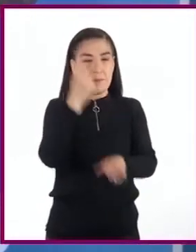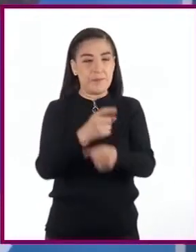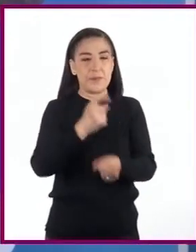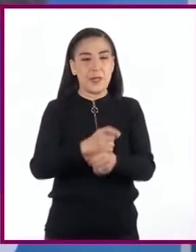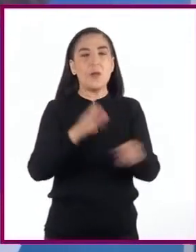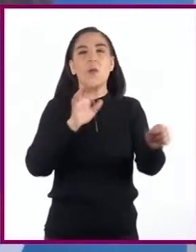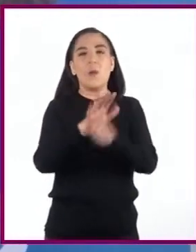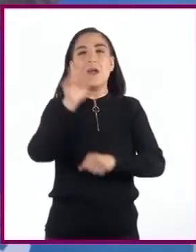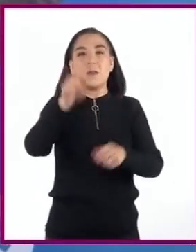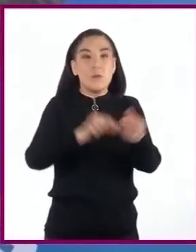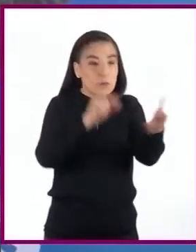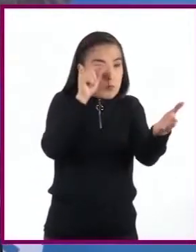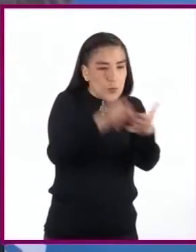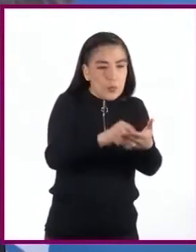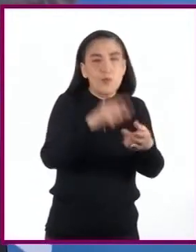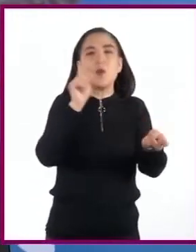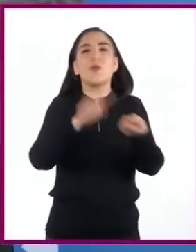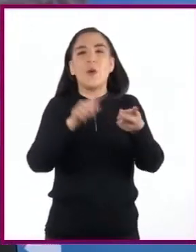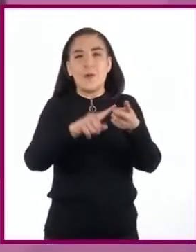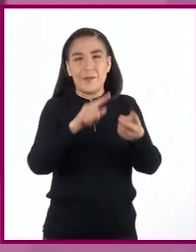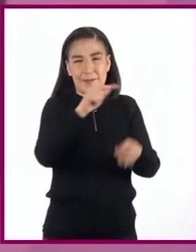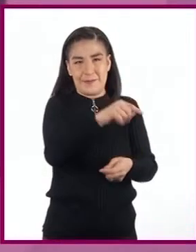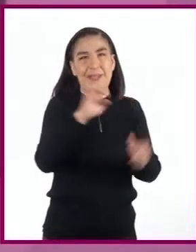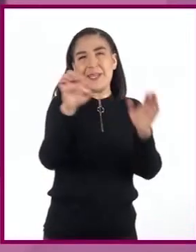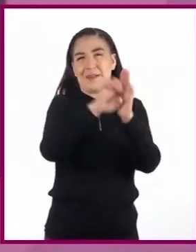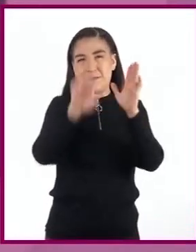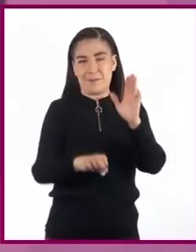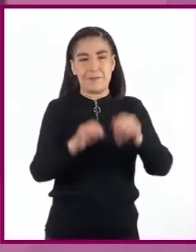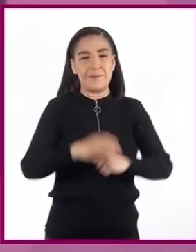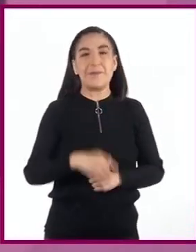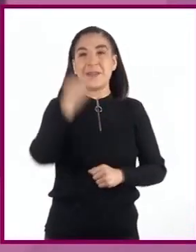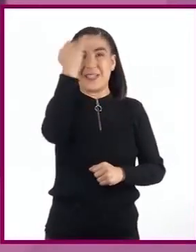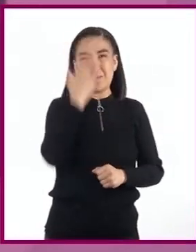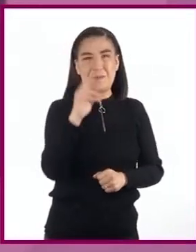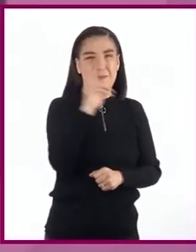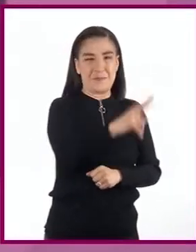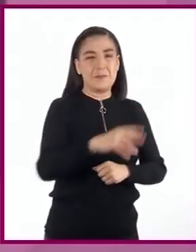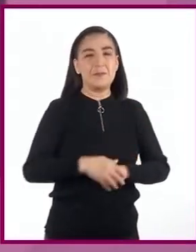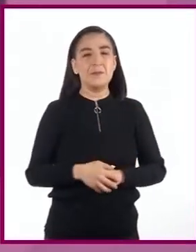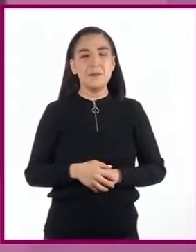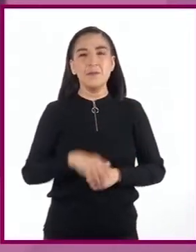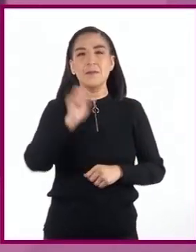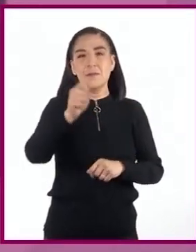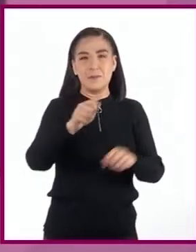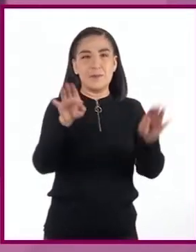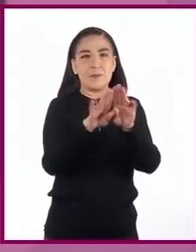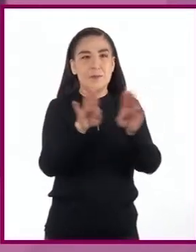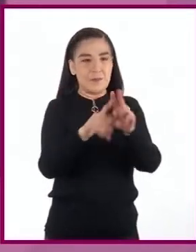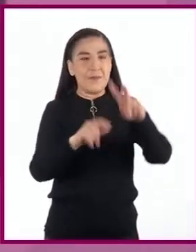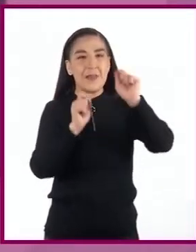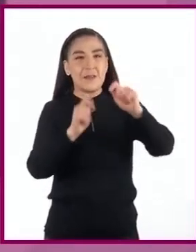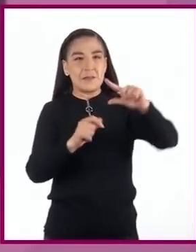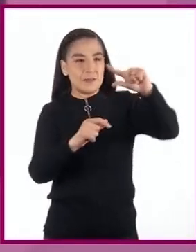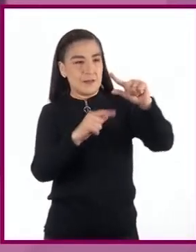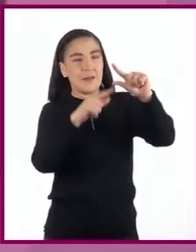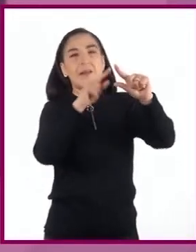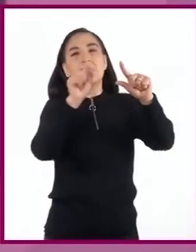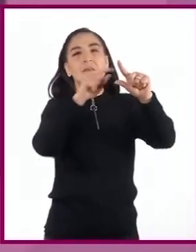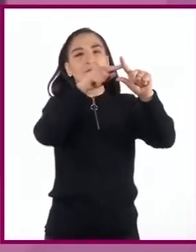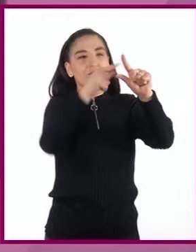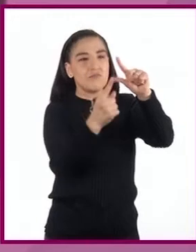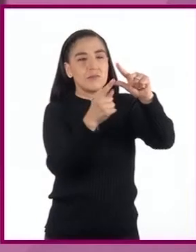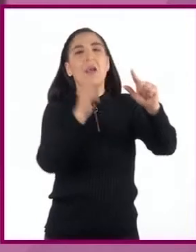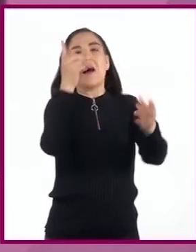al vértice donde se encuentra. Por ejemplo, en la siguiente imagen observamos un ángulo formado por dos rectas.